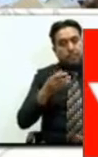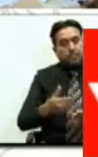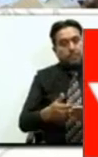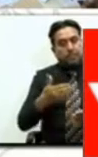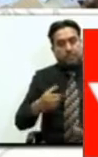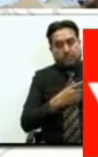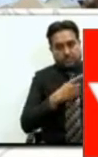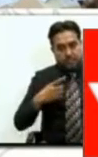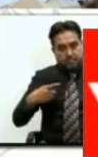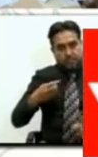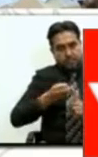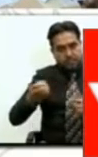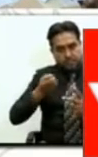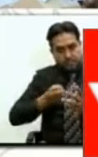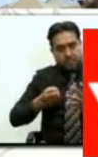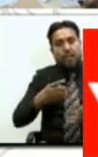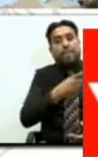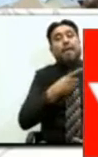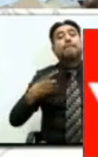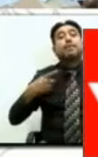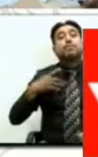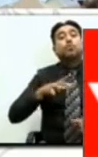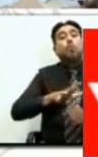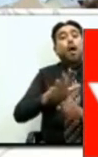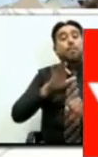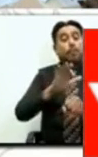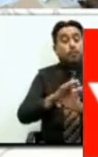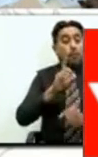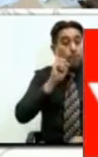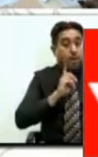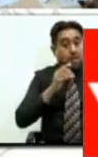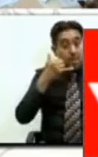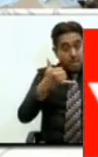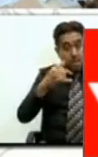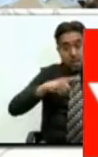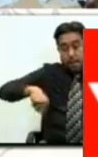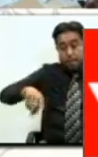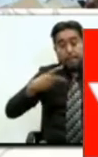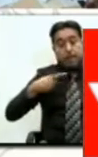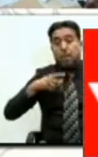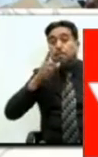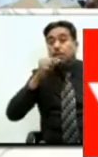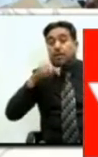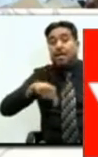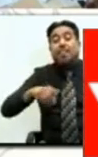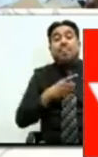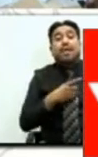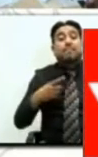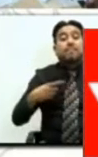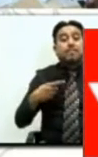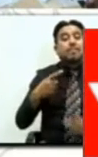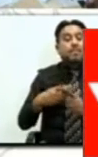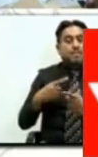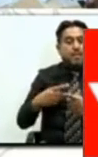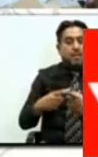de ejercerse con perspectiva de género y la intervención de las fuerzas de seguridad tiene que estar por parte de